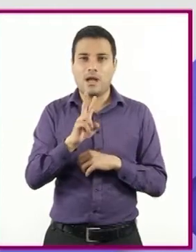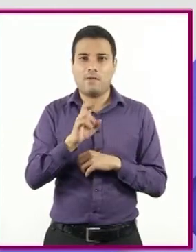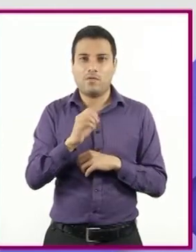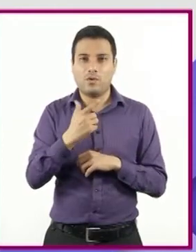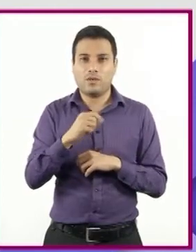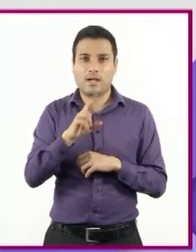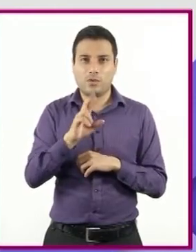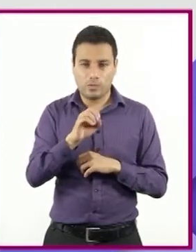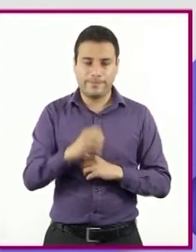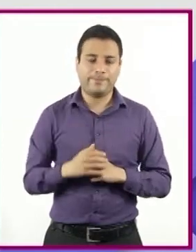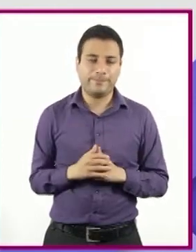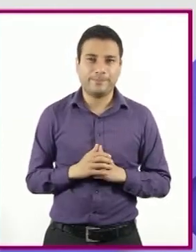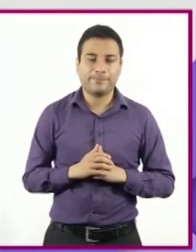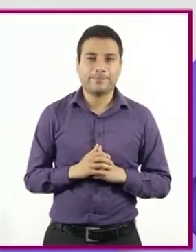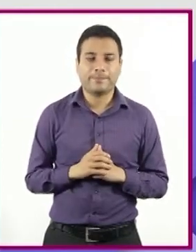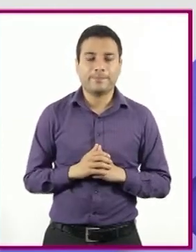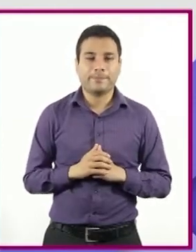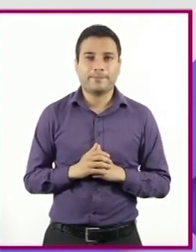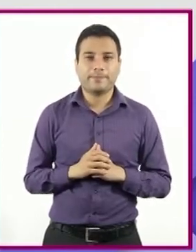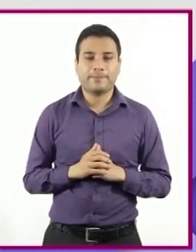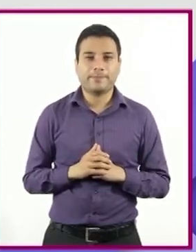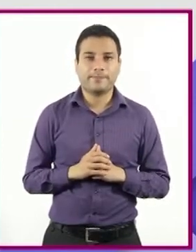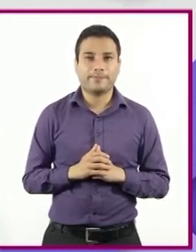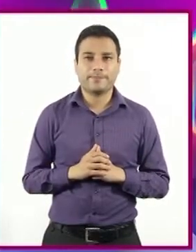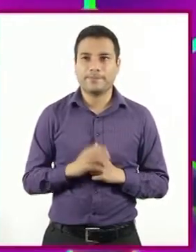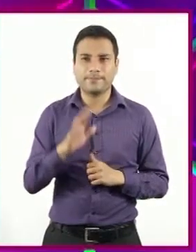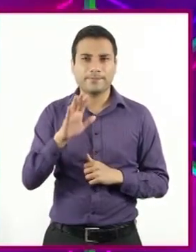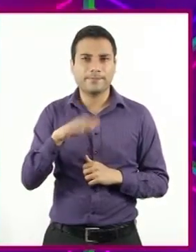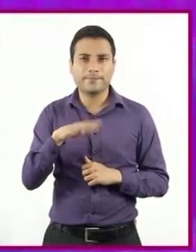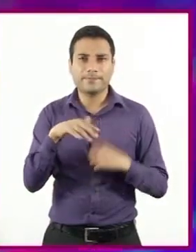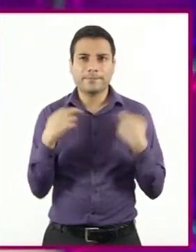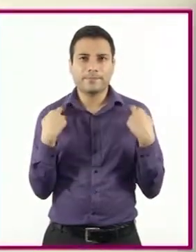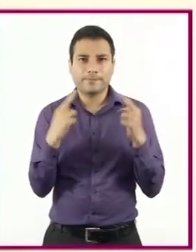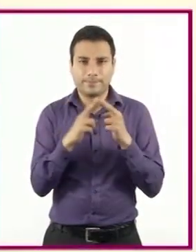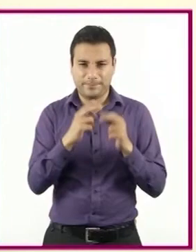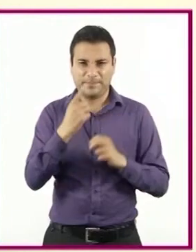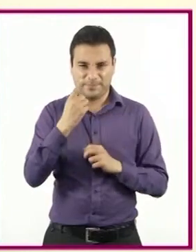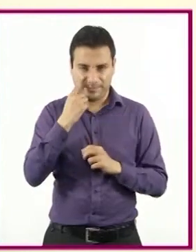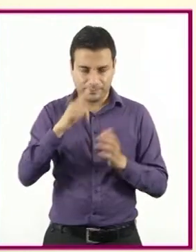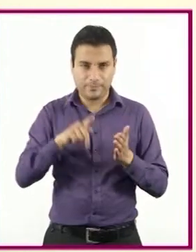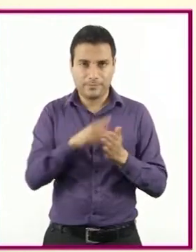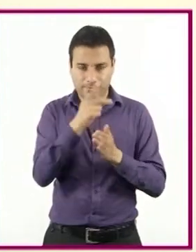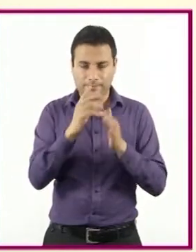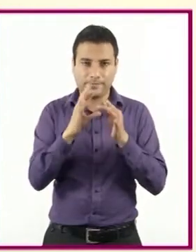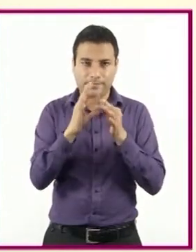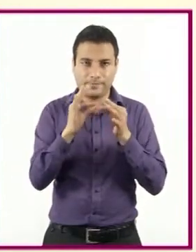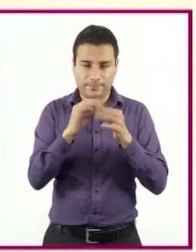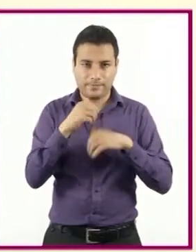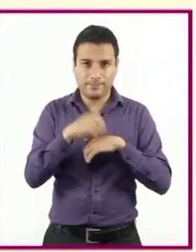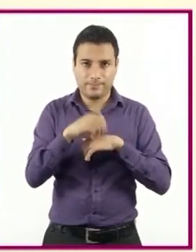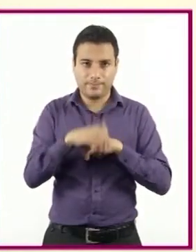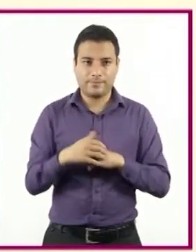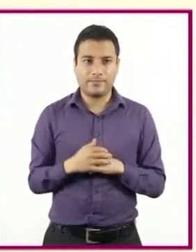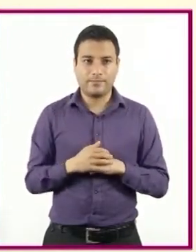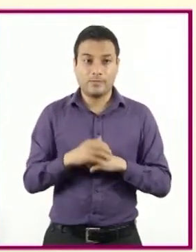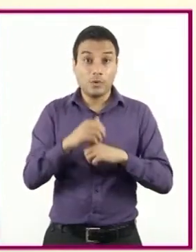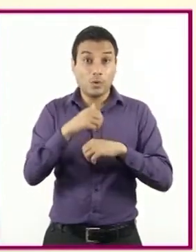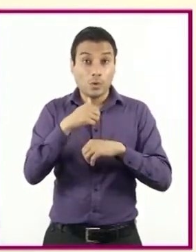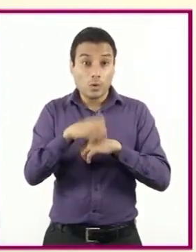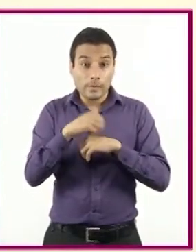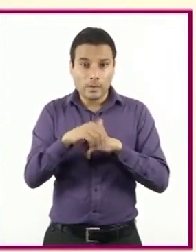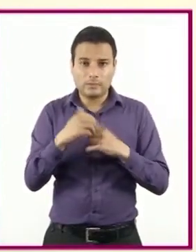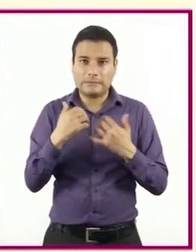nivel atómico y molecular. Maestra Anel, regresemos a la cifra. Sí, el número de Avogadro es una